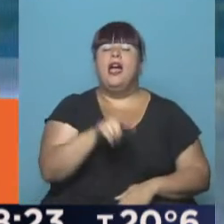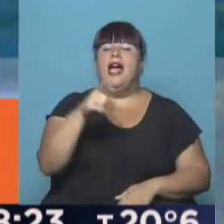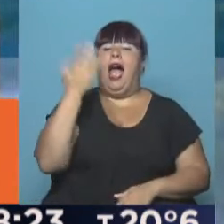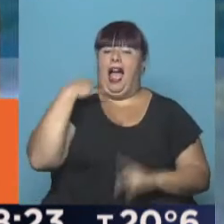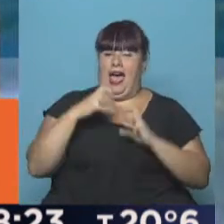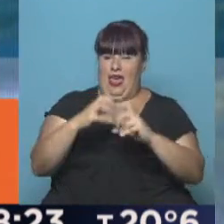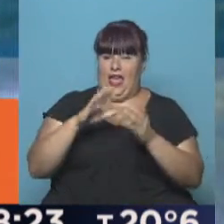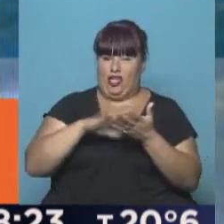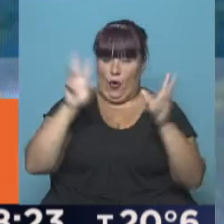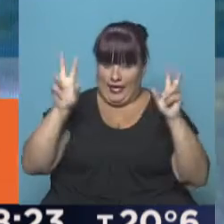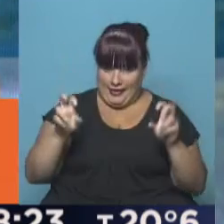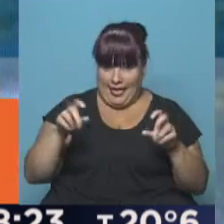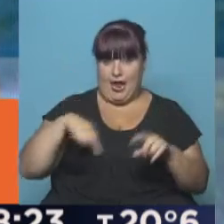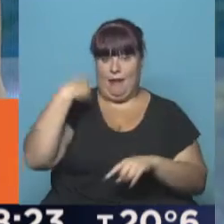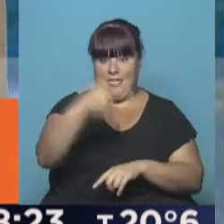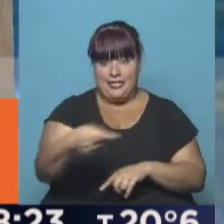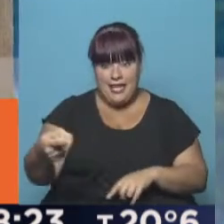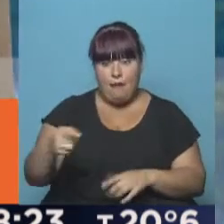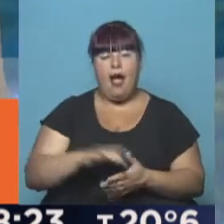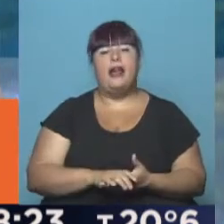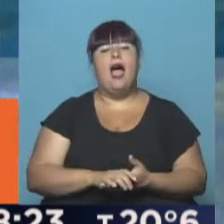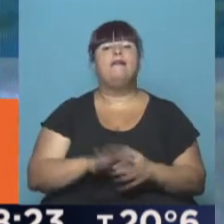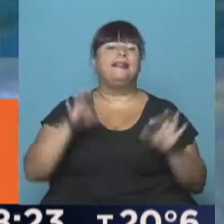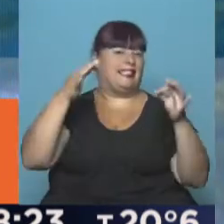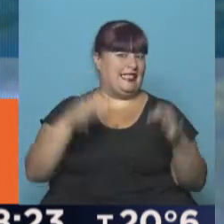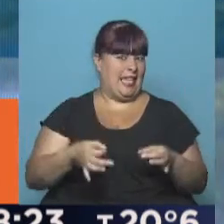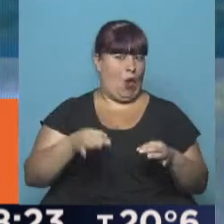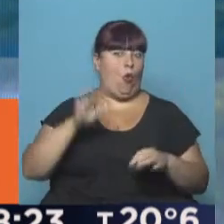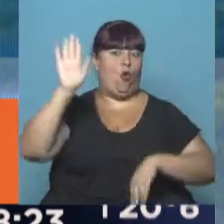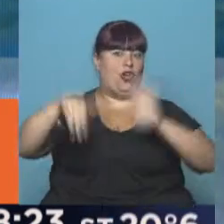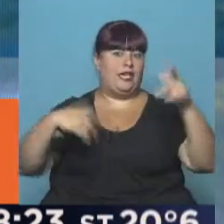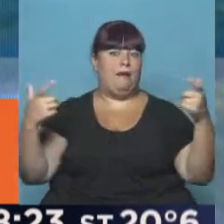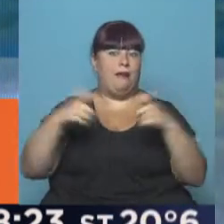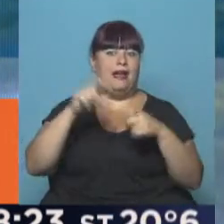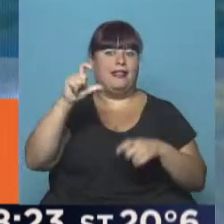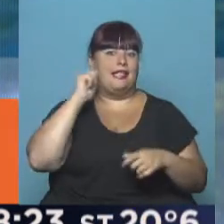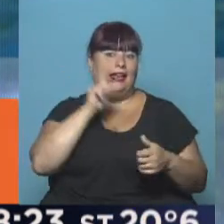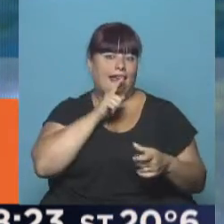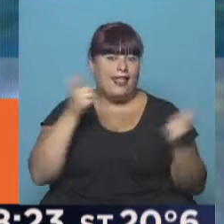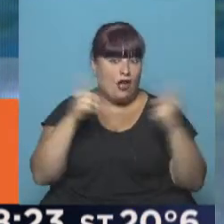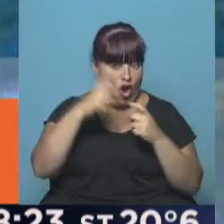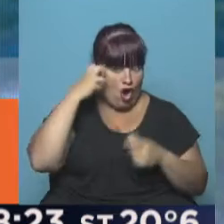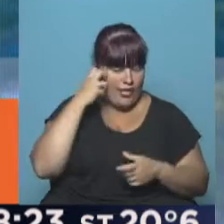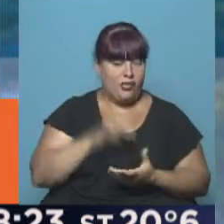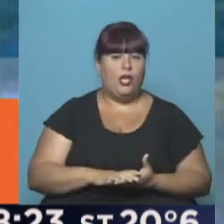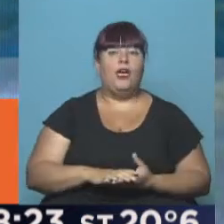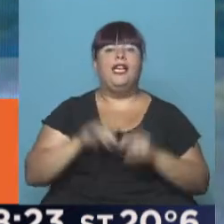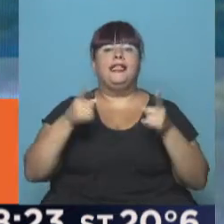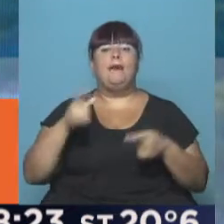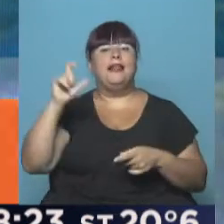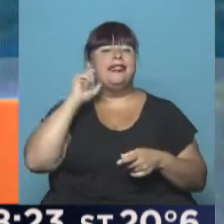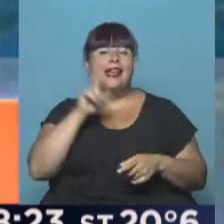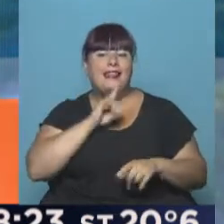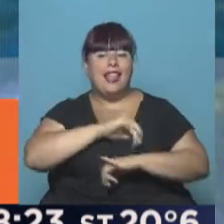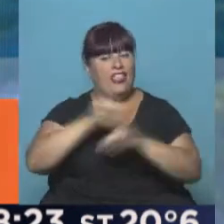se discuta estos temas a partir de la próxima semana y que seguramente van a invitar a la cgt al congreso nacional va a ir una cgt